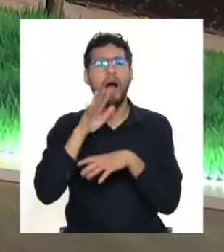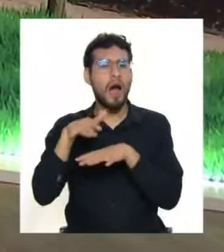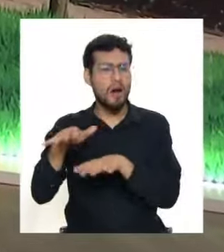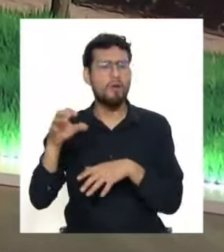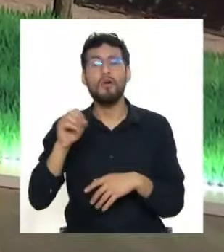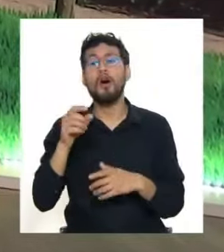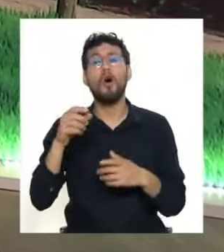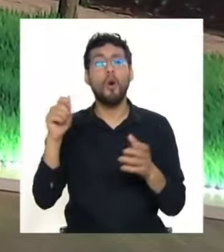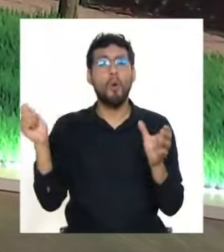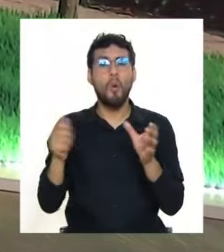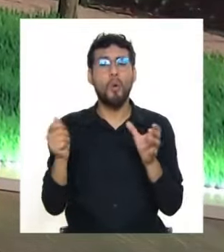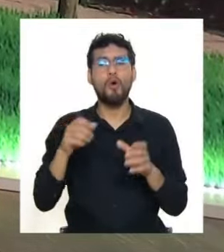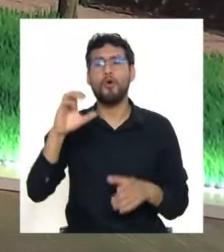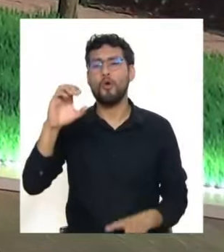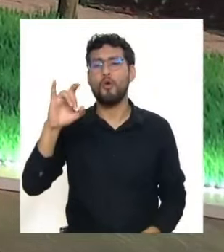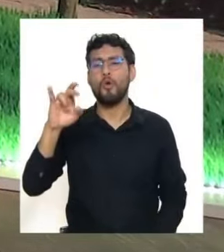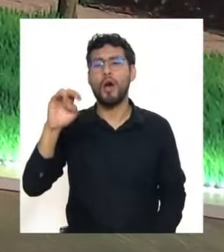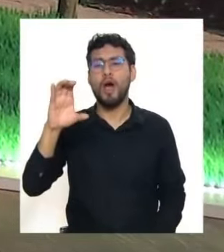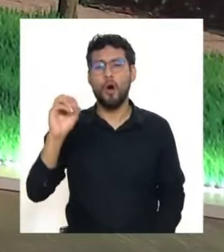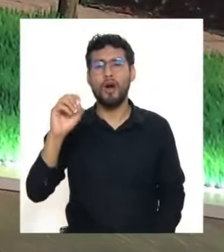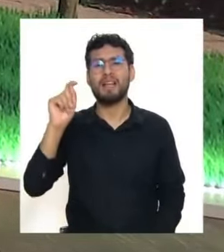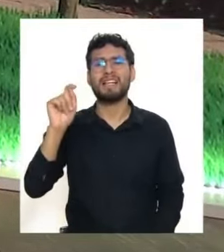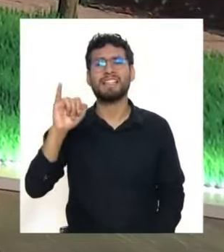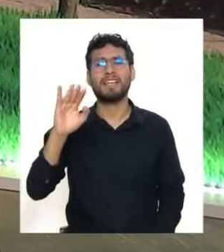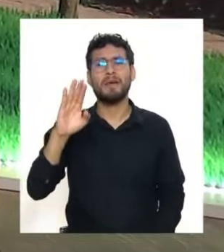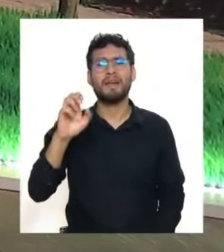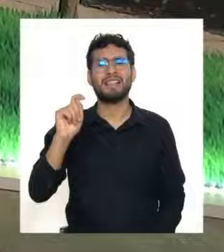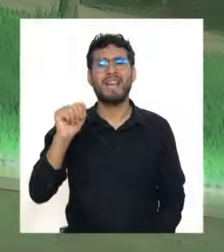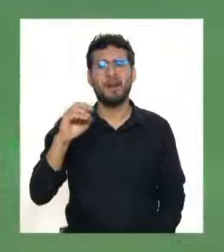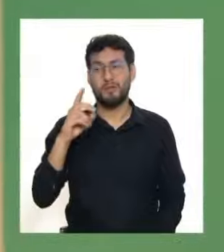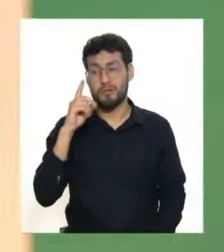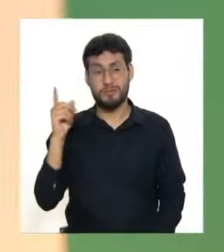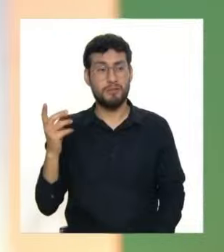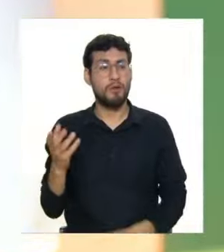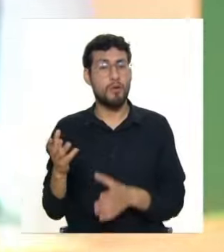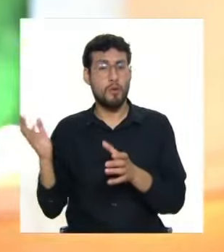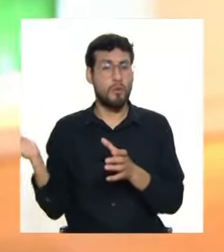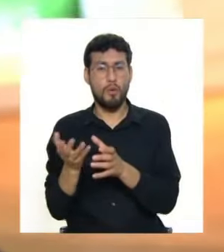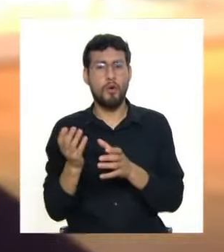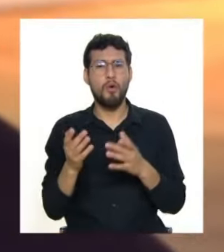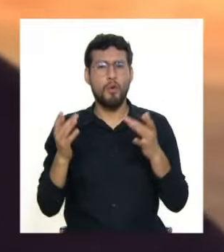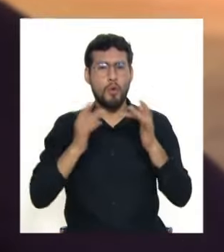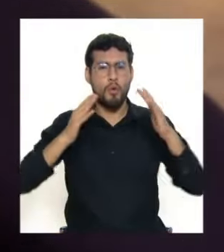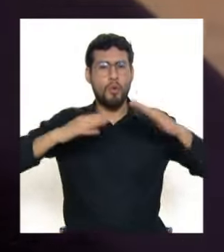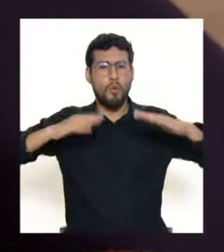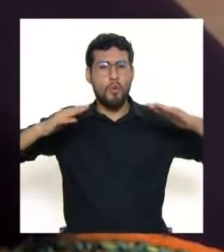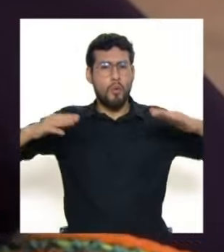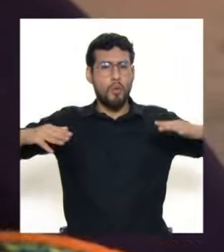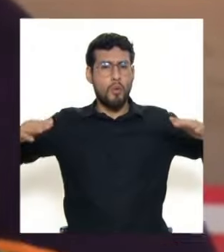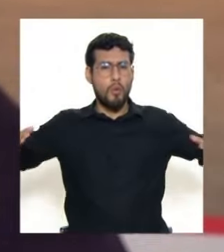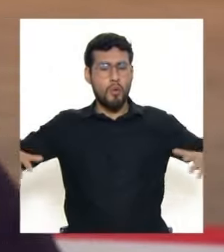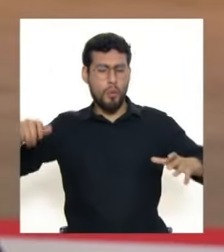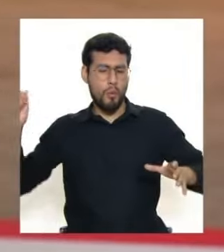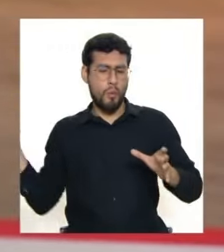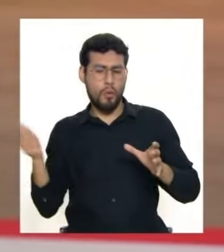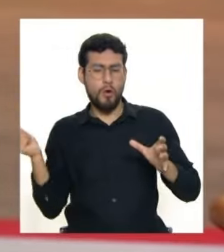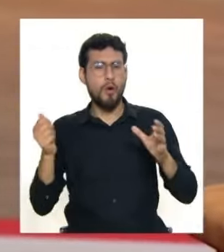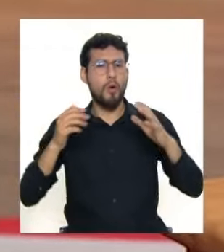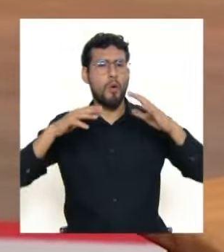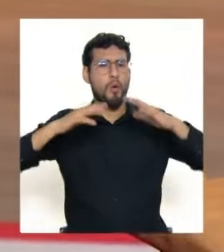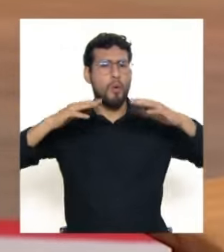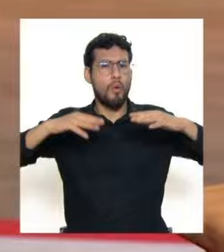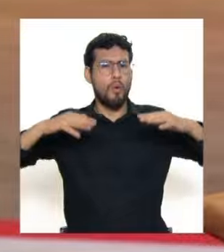tibetanos. Entonces, uno hace el golpe y la